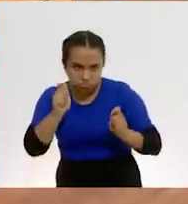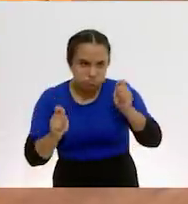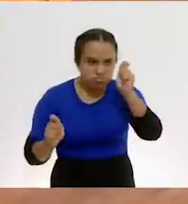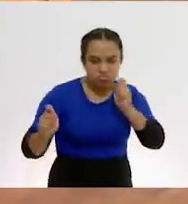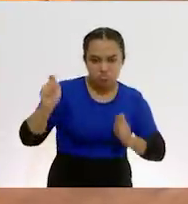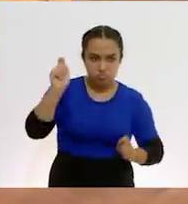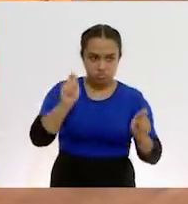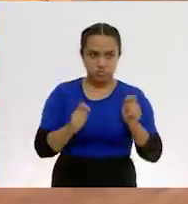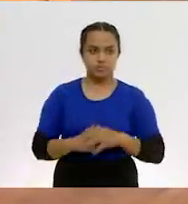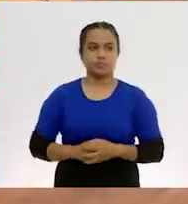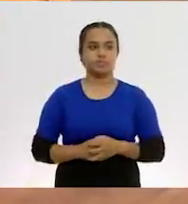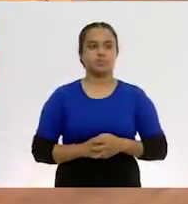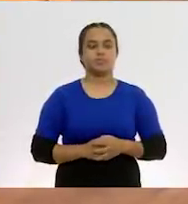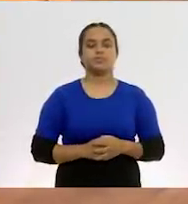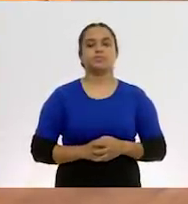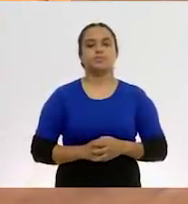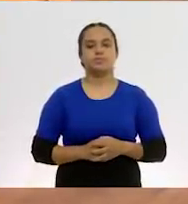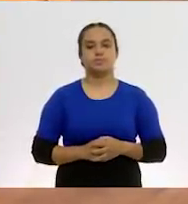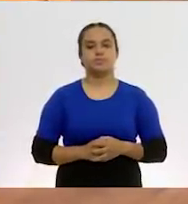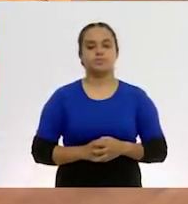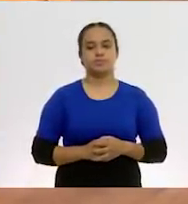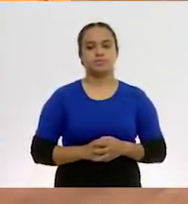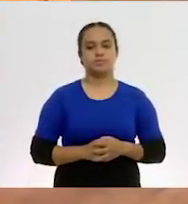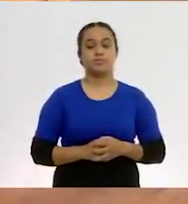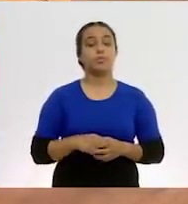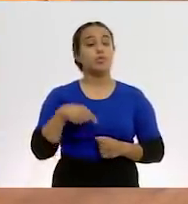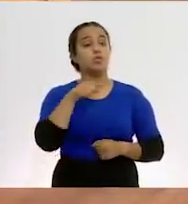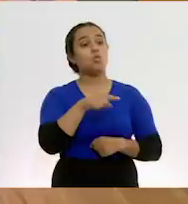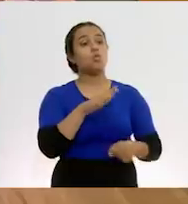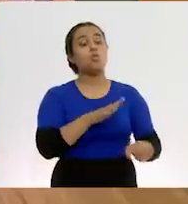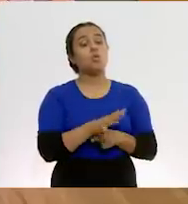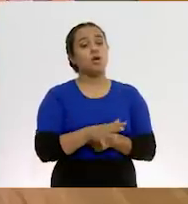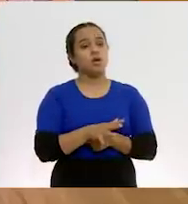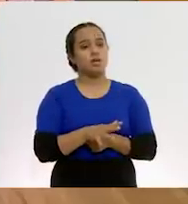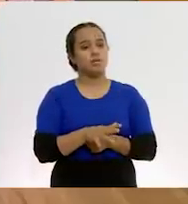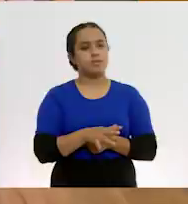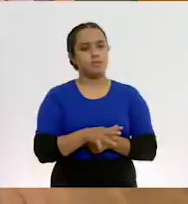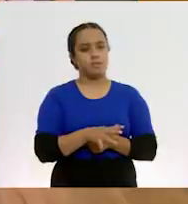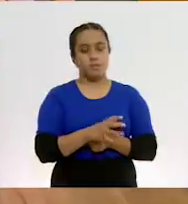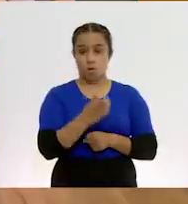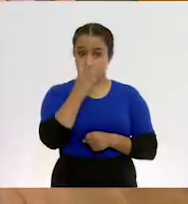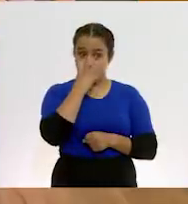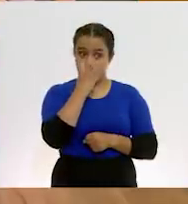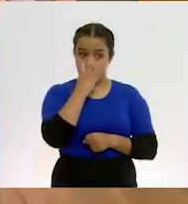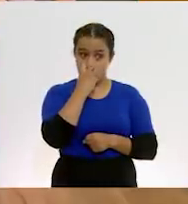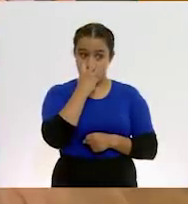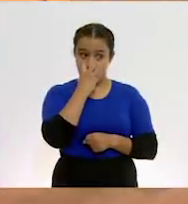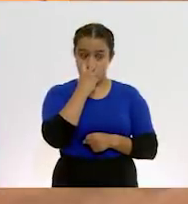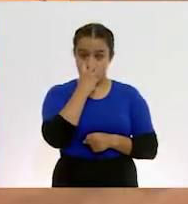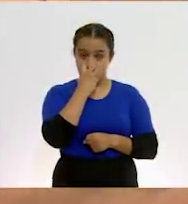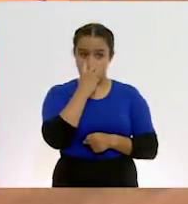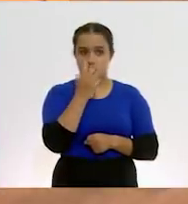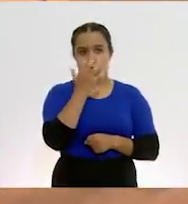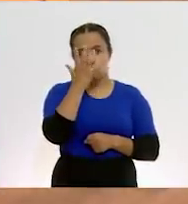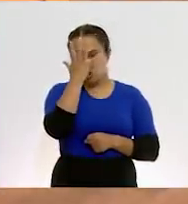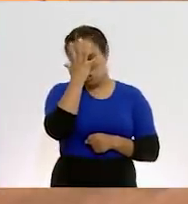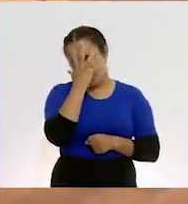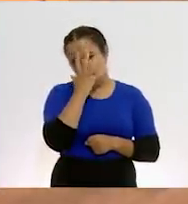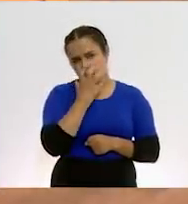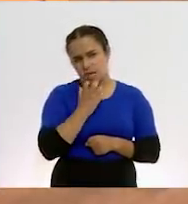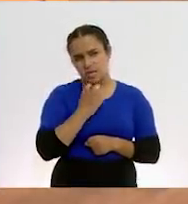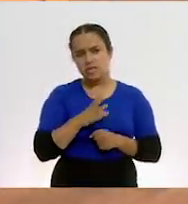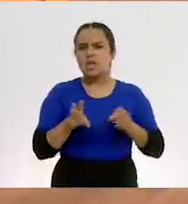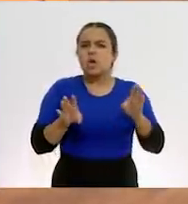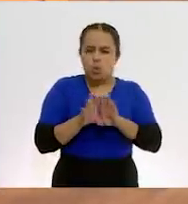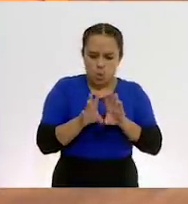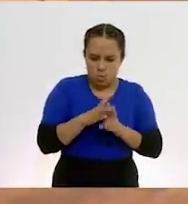te dice el destino. ¡Ay, güey! ¡Ay, ese botellín! ¡Te tocó! ¿Un oso? ¿Un oso? ¡Triste! ¡Triste! ¿Cómo sería un